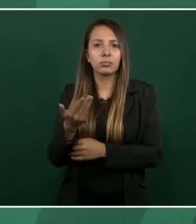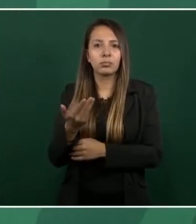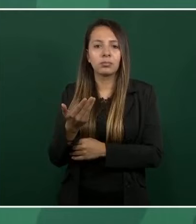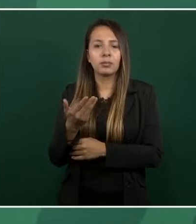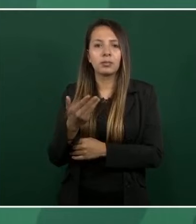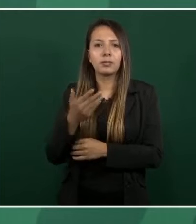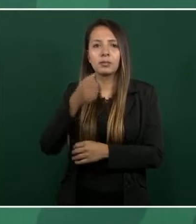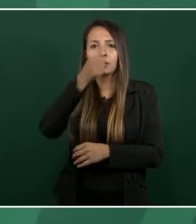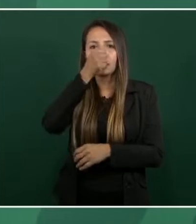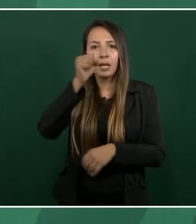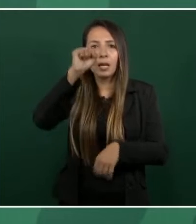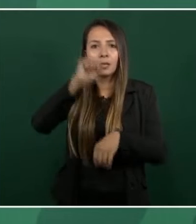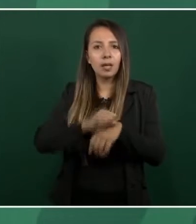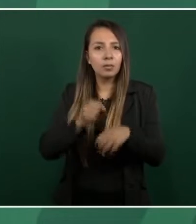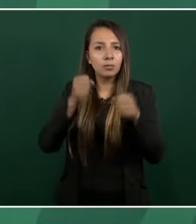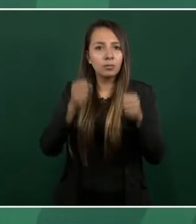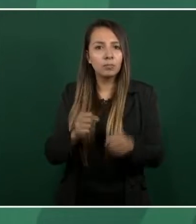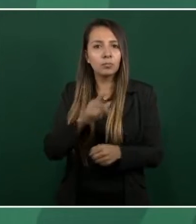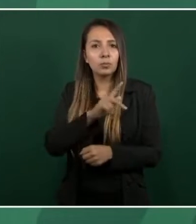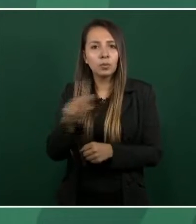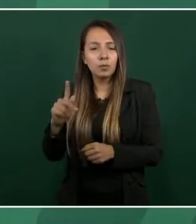los secretarios de seguridad pública,